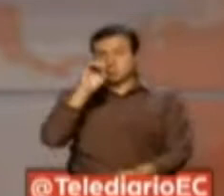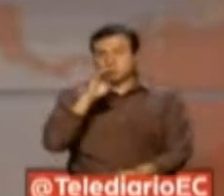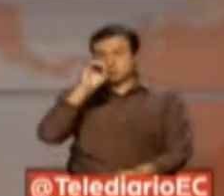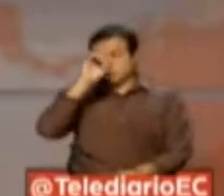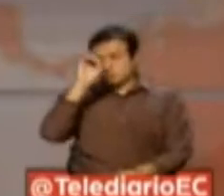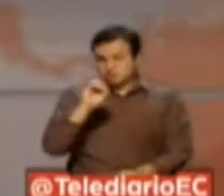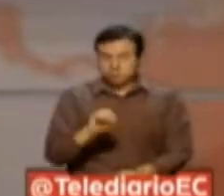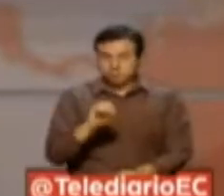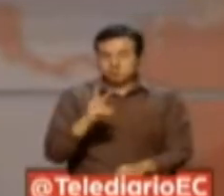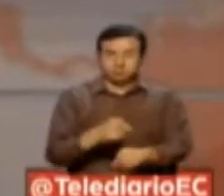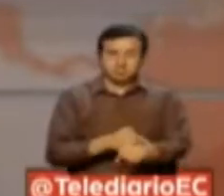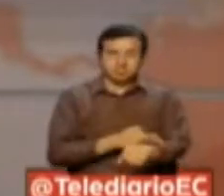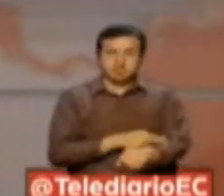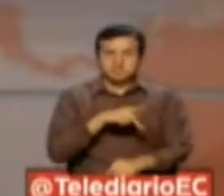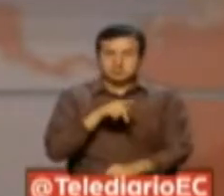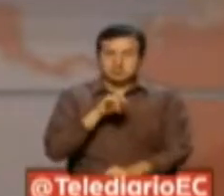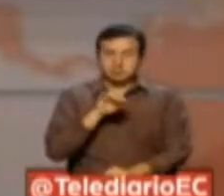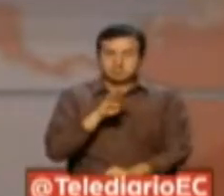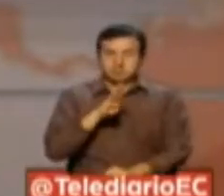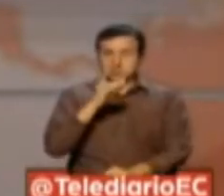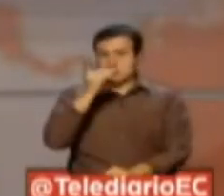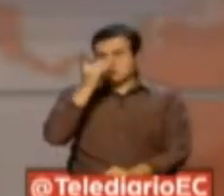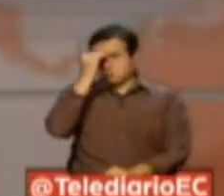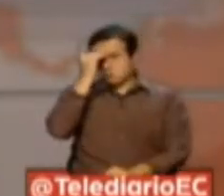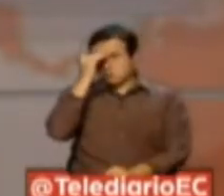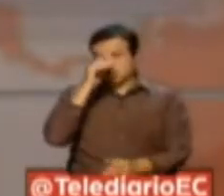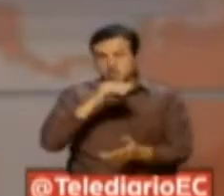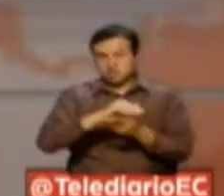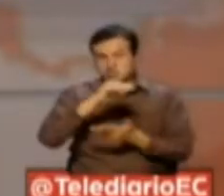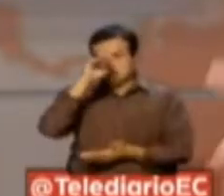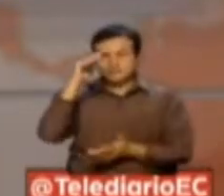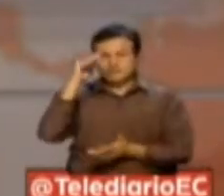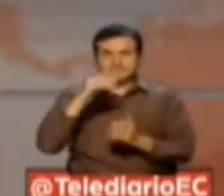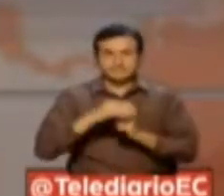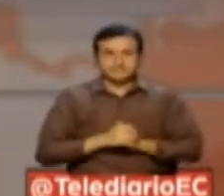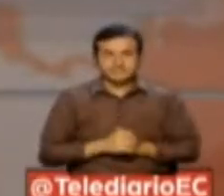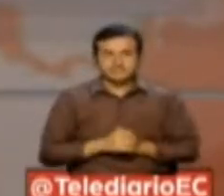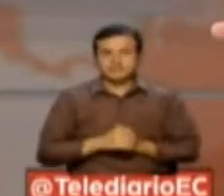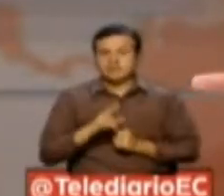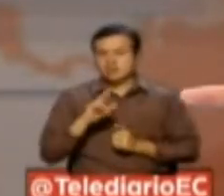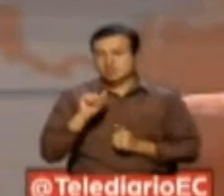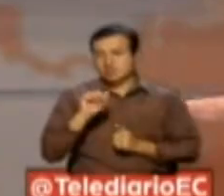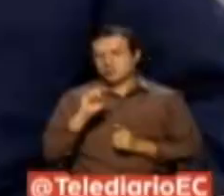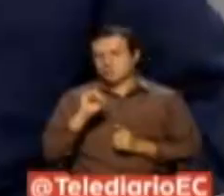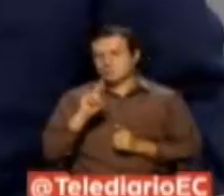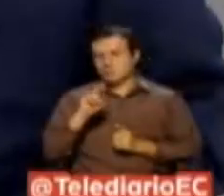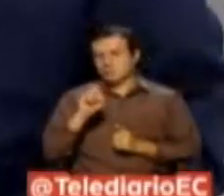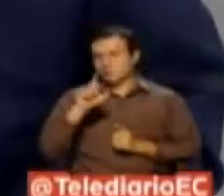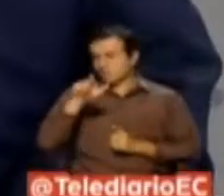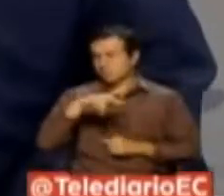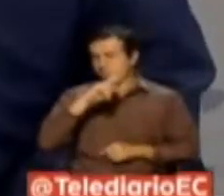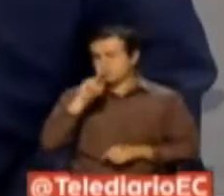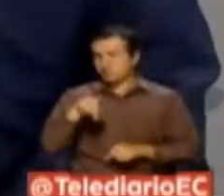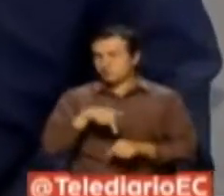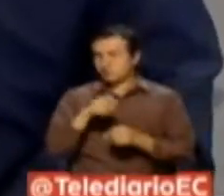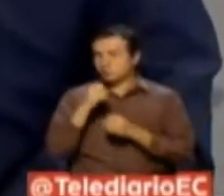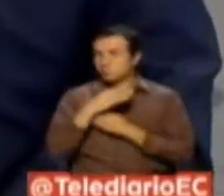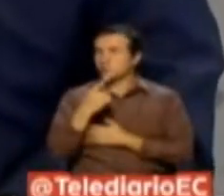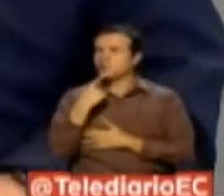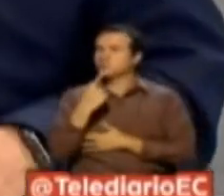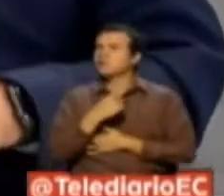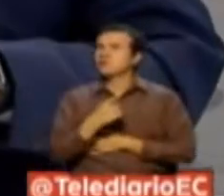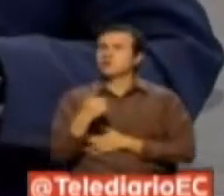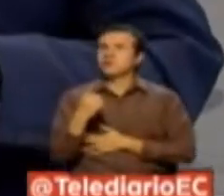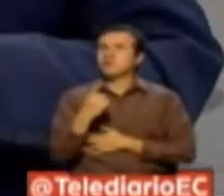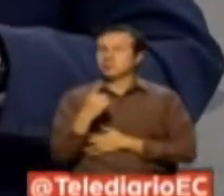ciento del producto interno bruto en el monto de la deuda ramiro aguilar otro de los consultados en la nota previa señala